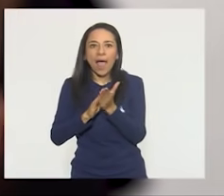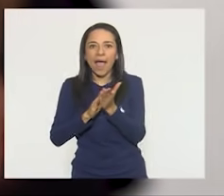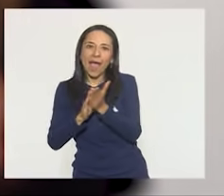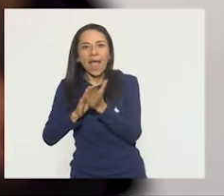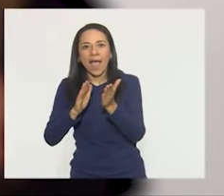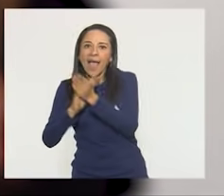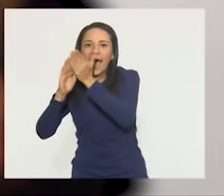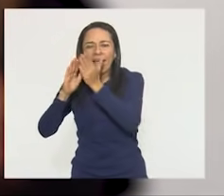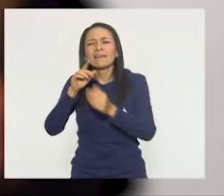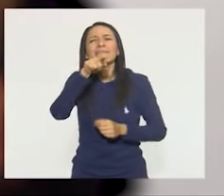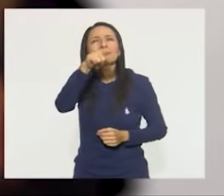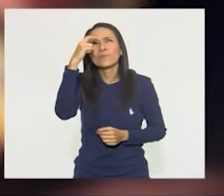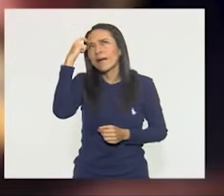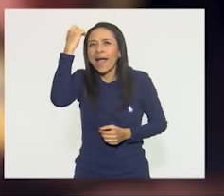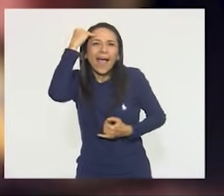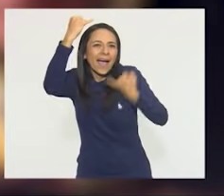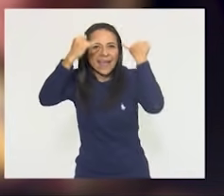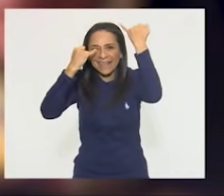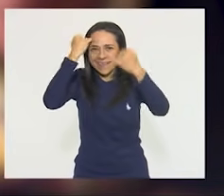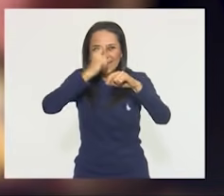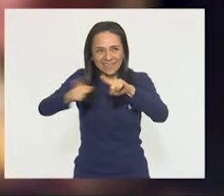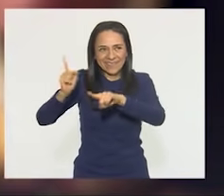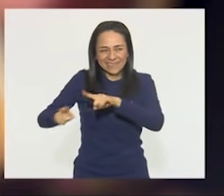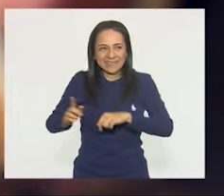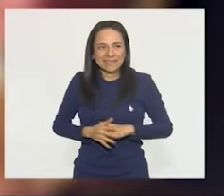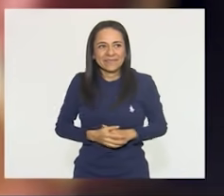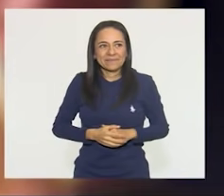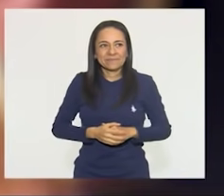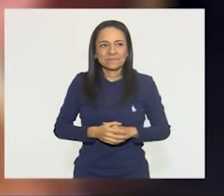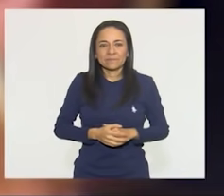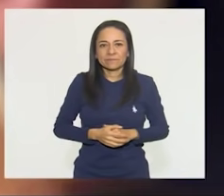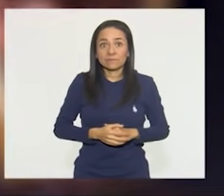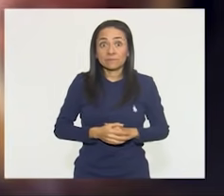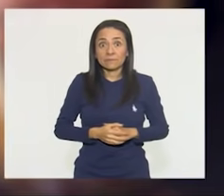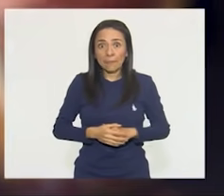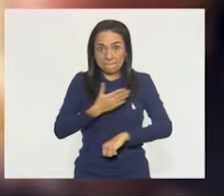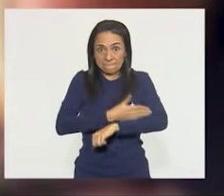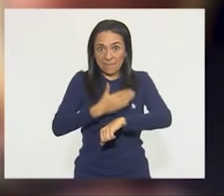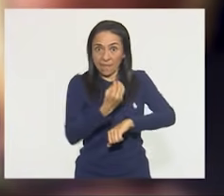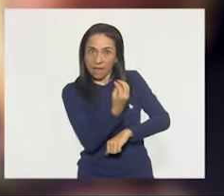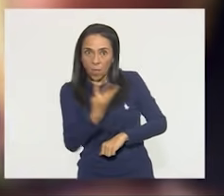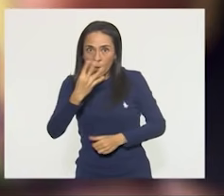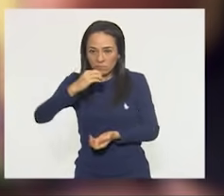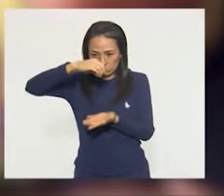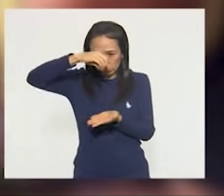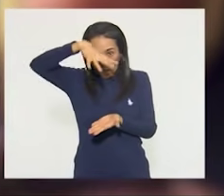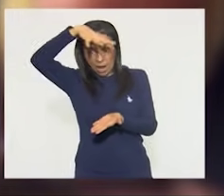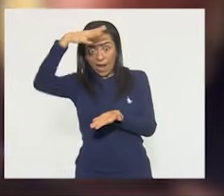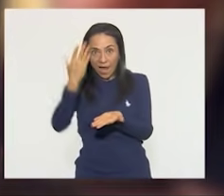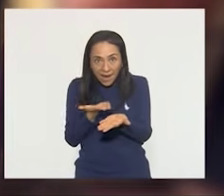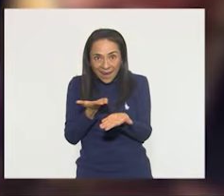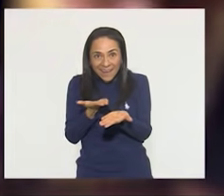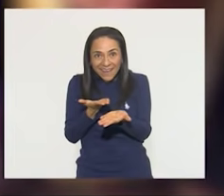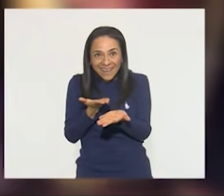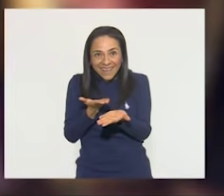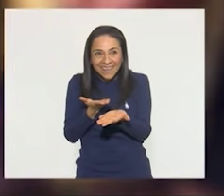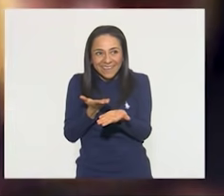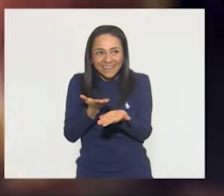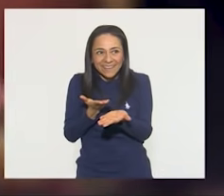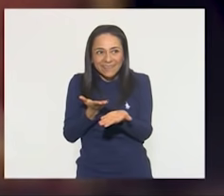Inventa muchos ritmos palíndromas. Ritmos para jugar, cuatro palillos chinos. ¡Ah!